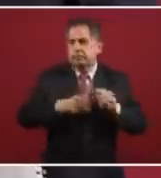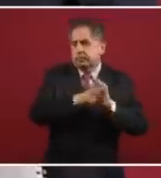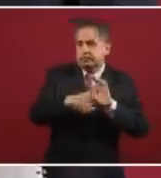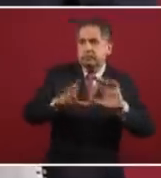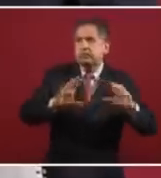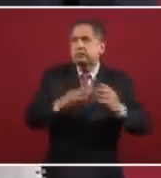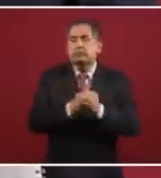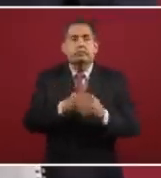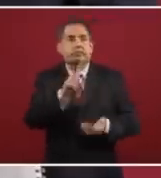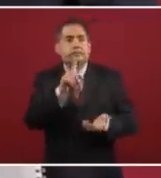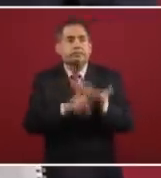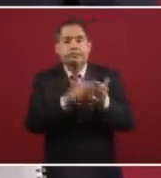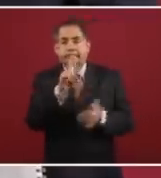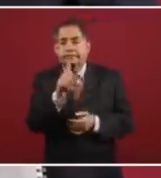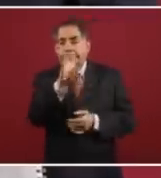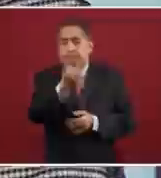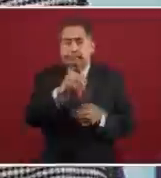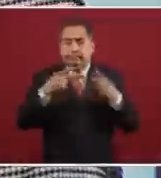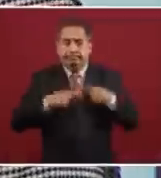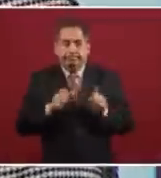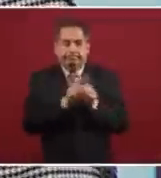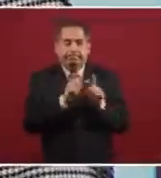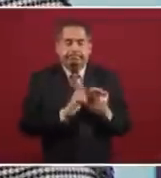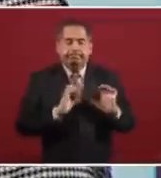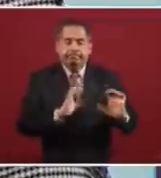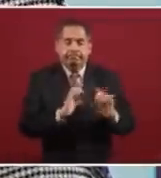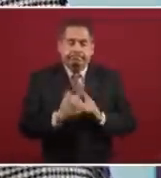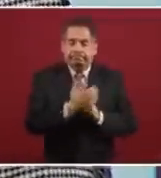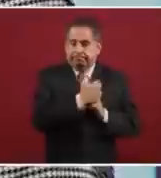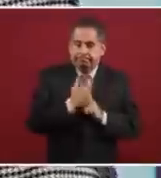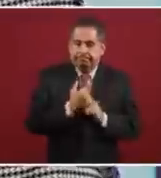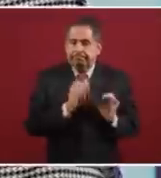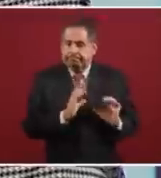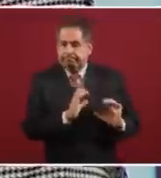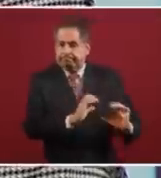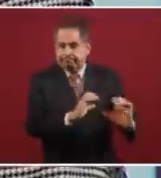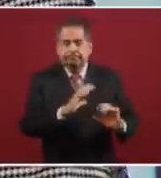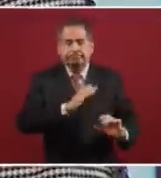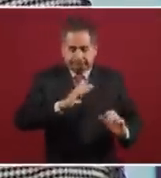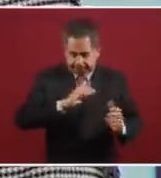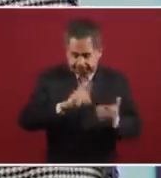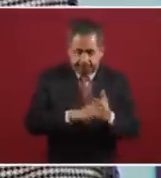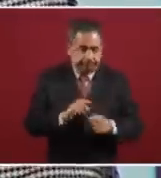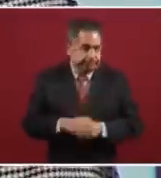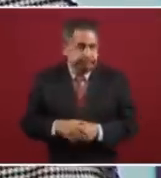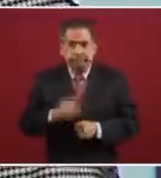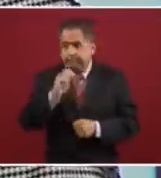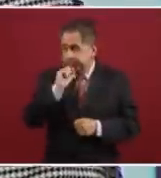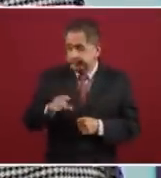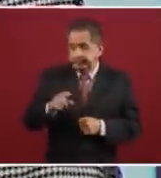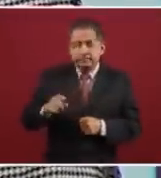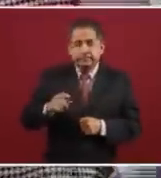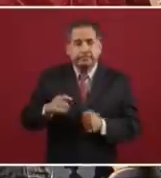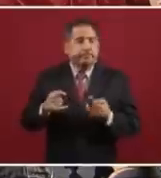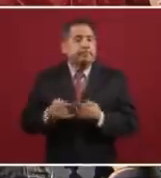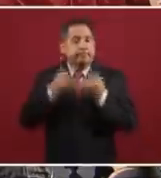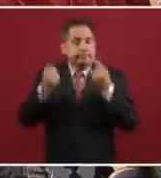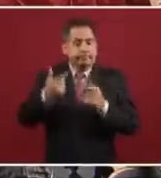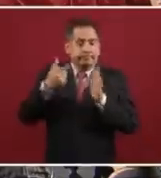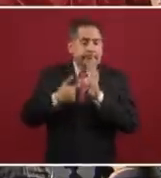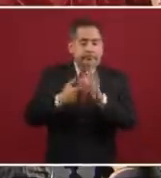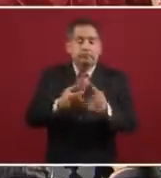de 1.039 personas sujetas a este mecanismo de protección. También por primera vez vamos a dar cuenta de